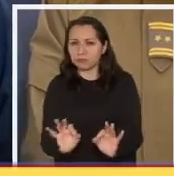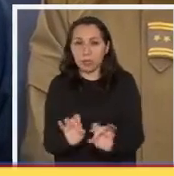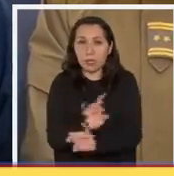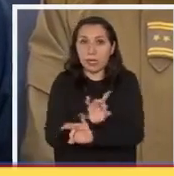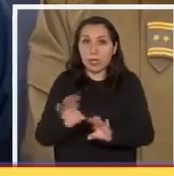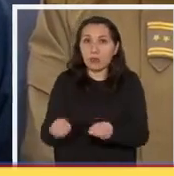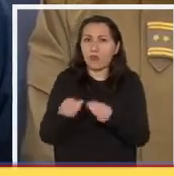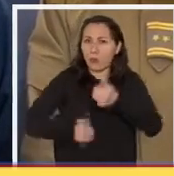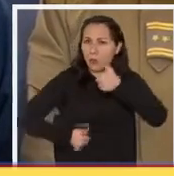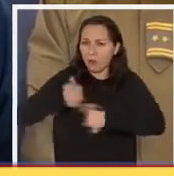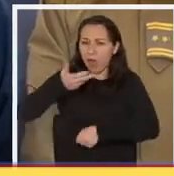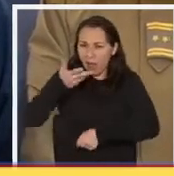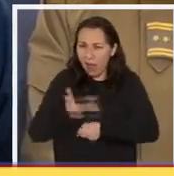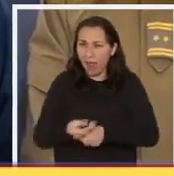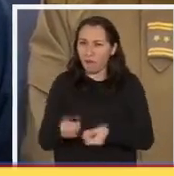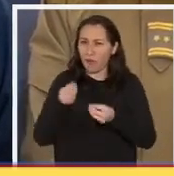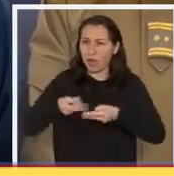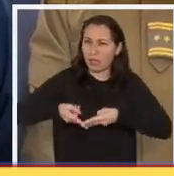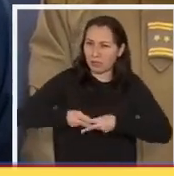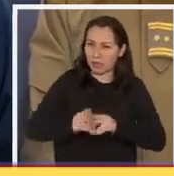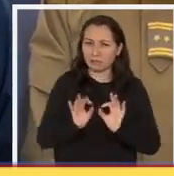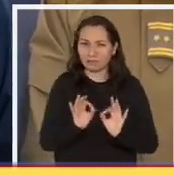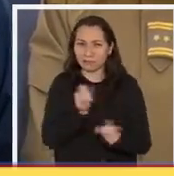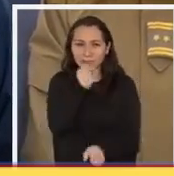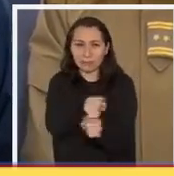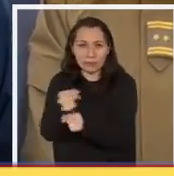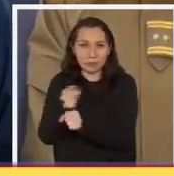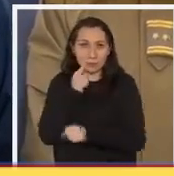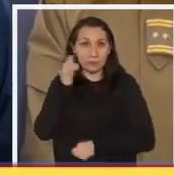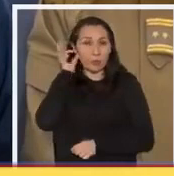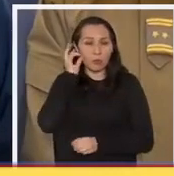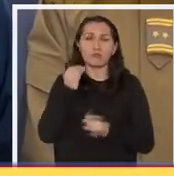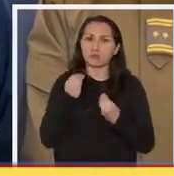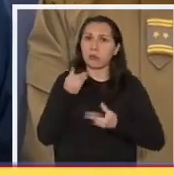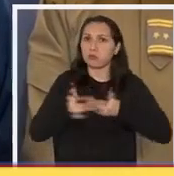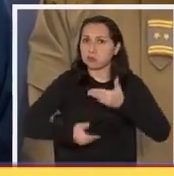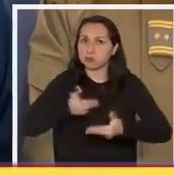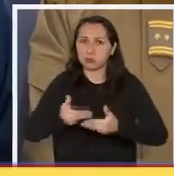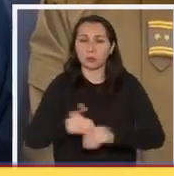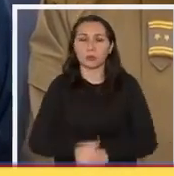tenemos buenos profesionales, buenos técnicos, buenos trabajadores y trabajadoras, funciona.